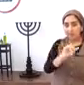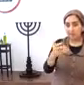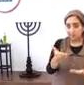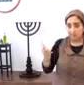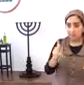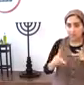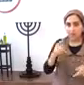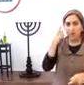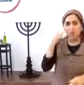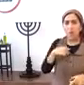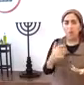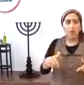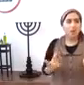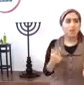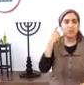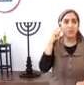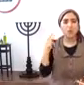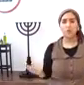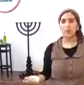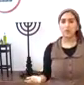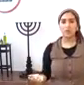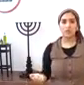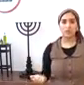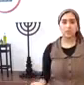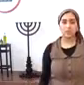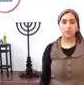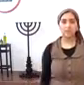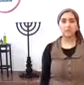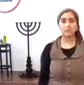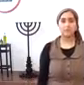como estas de las hijas de esta tierra para qué quiero la vida